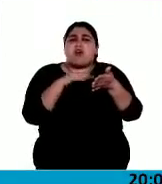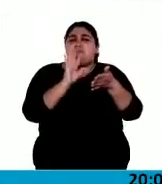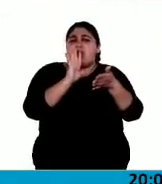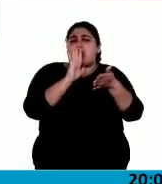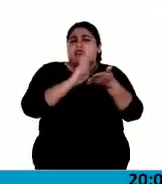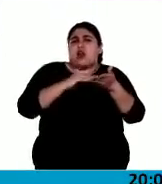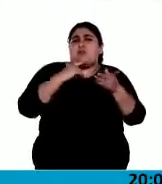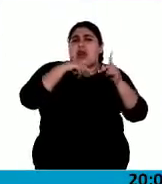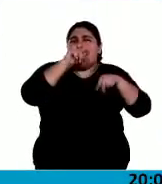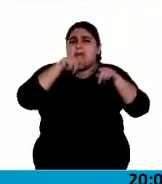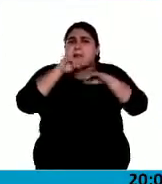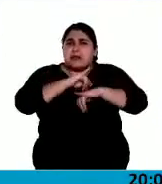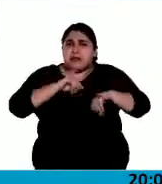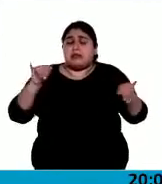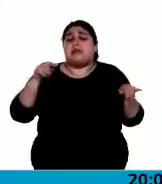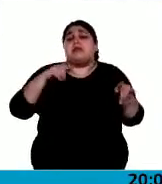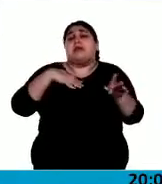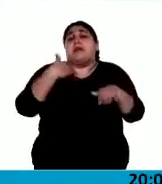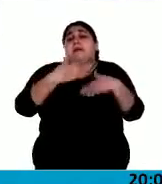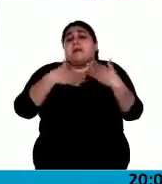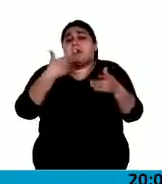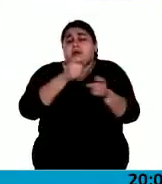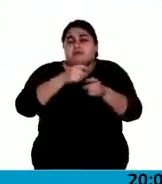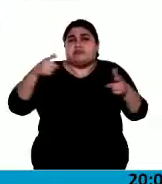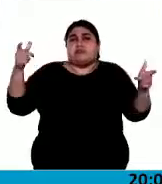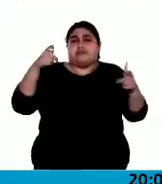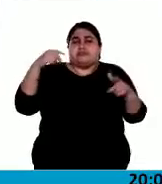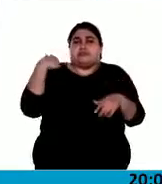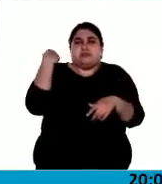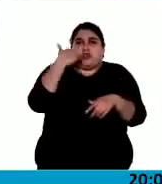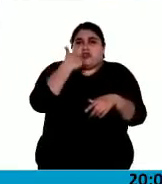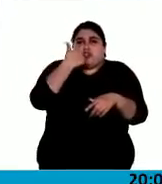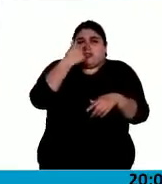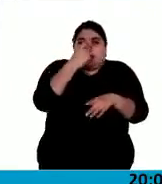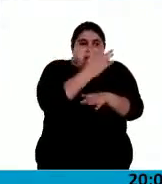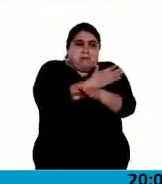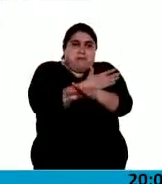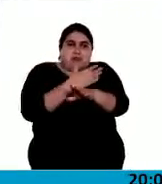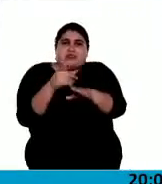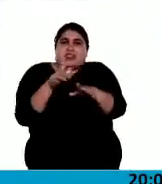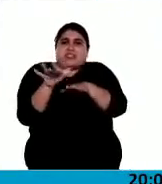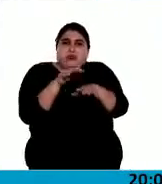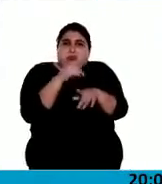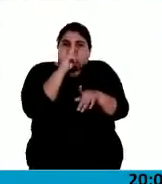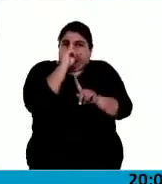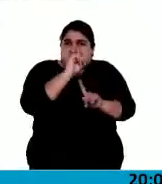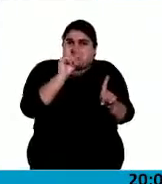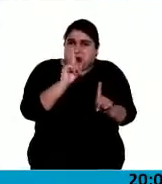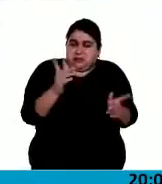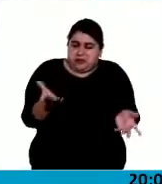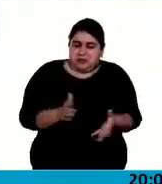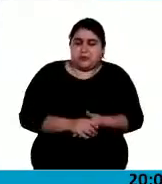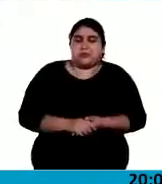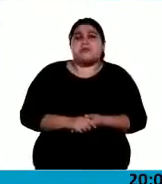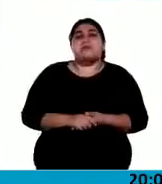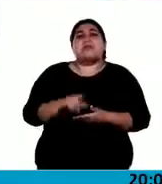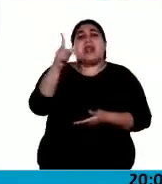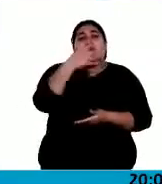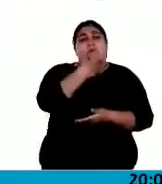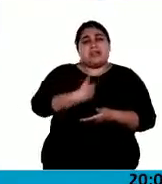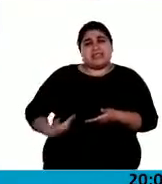encontramos con que esas estadísticas no reflejaban lo que estaba pasando en la realidad. ¿Habrá sido impericia, presidente? ¿Habrá